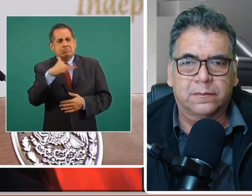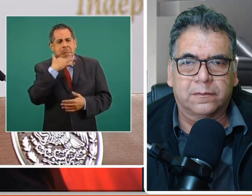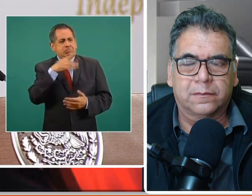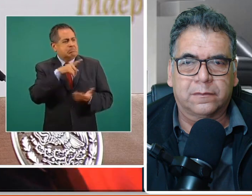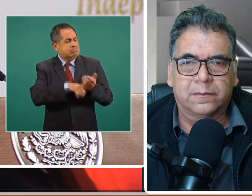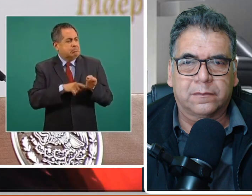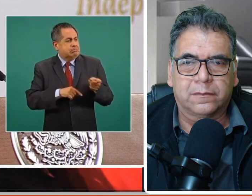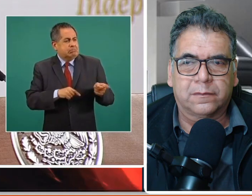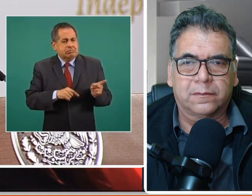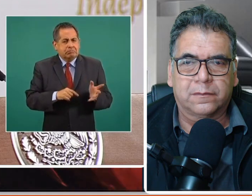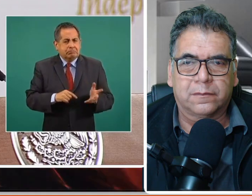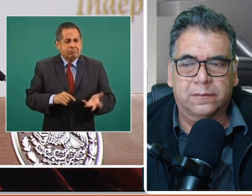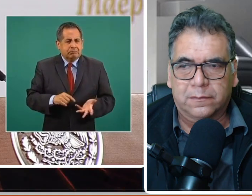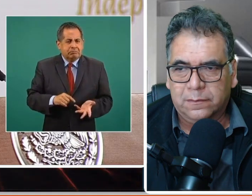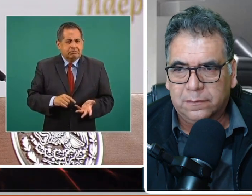era